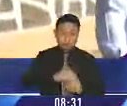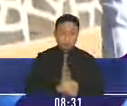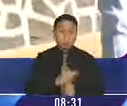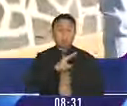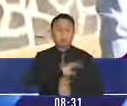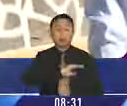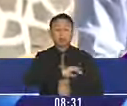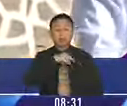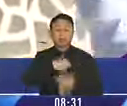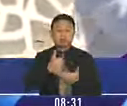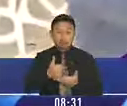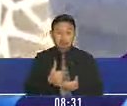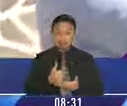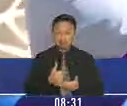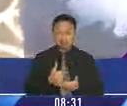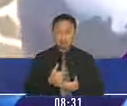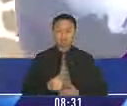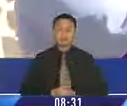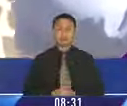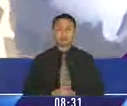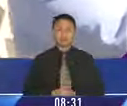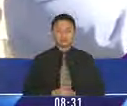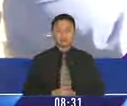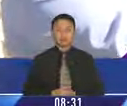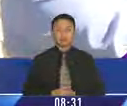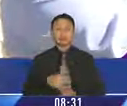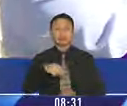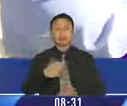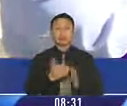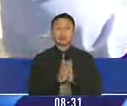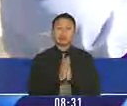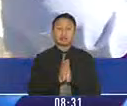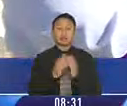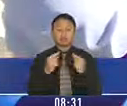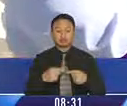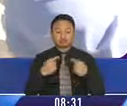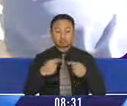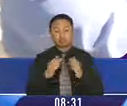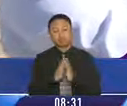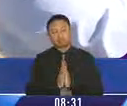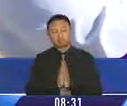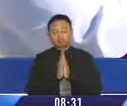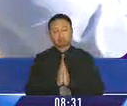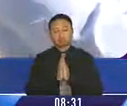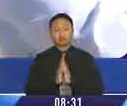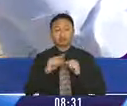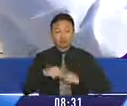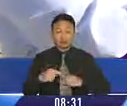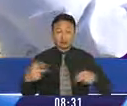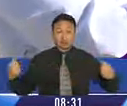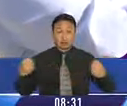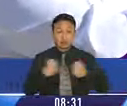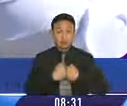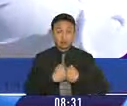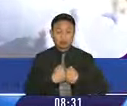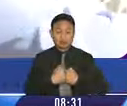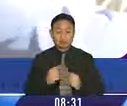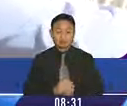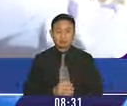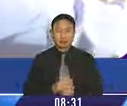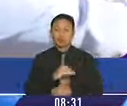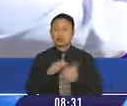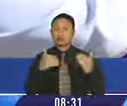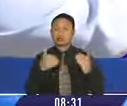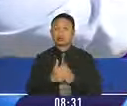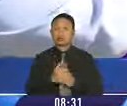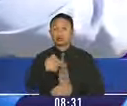hecho caso omiso a esta situación que estamos. Pide constantemente para evitar tanto accidente que ha habido, porque todos son con